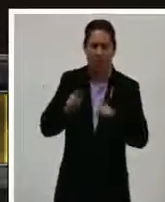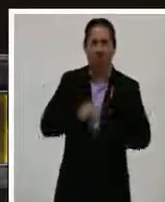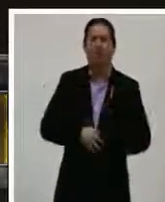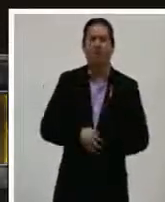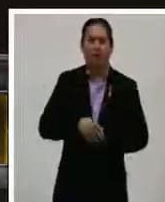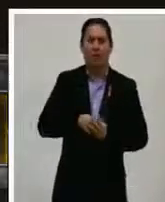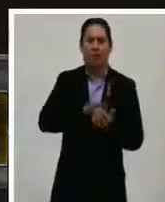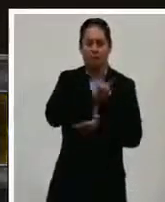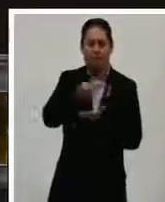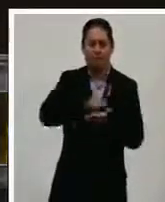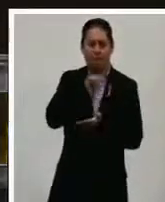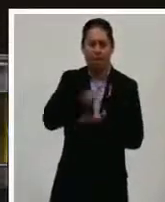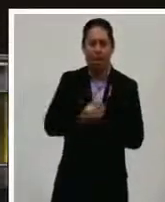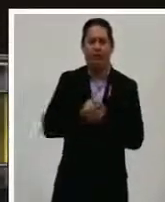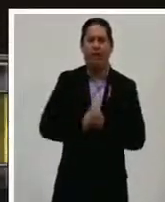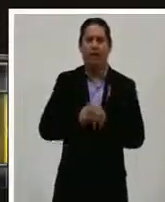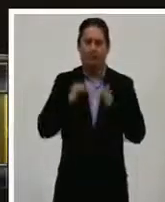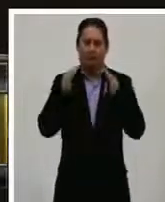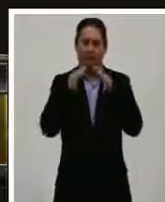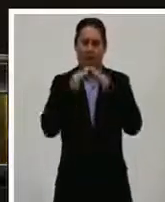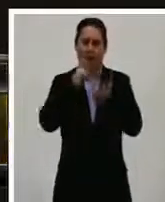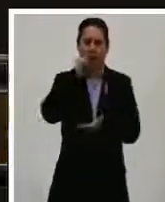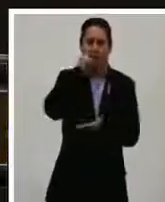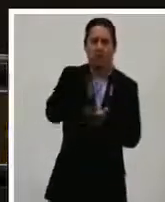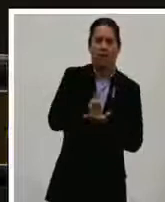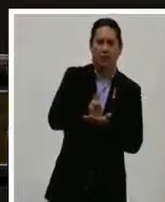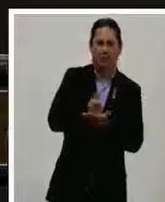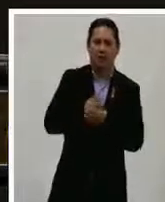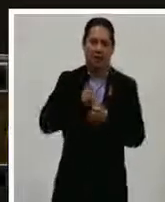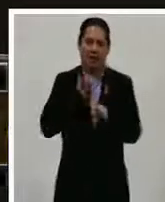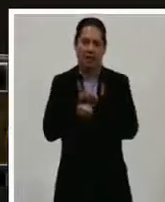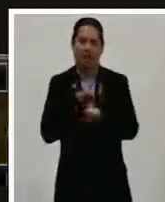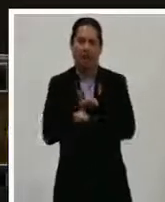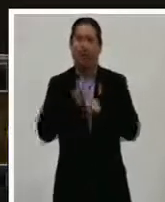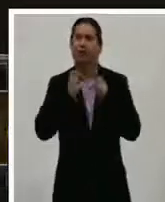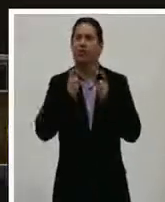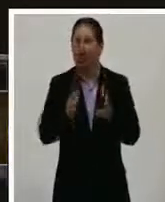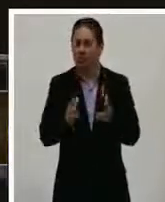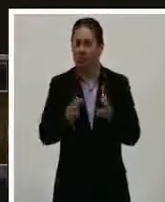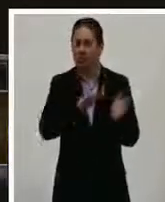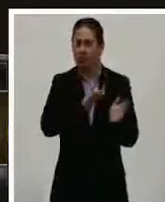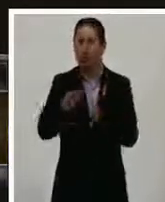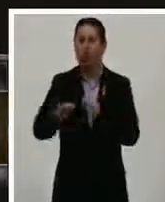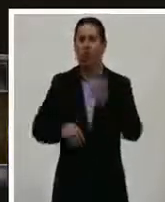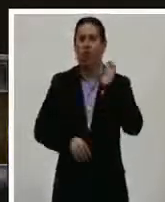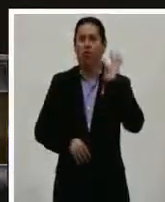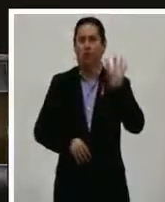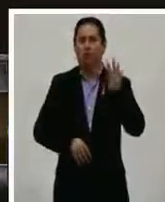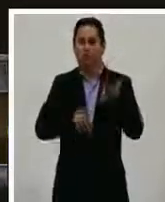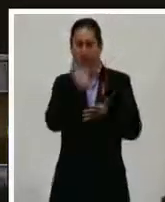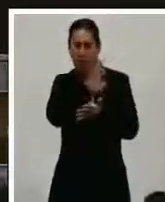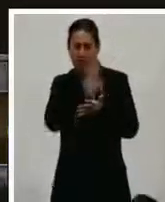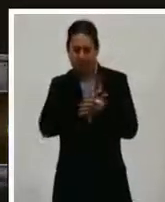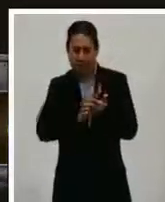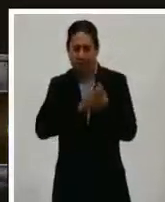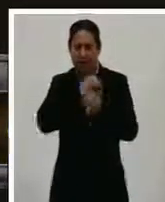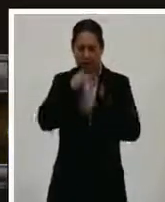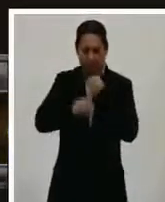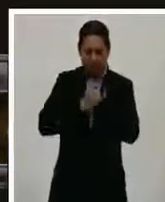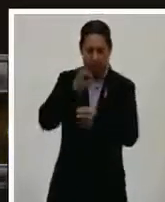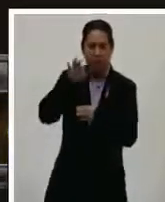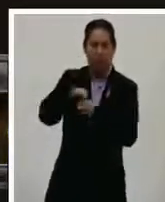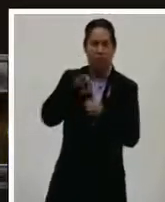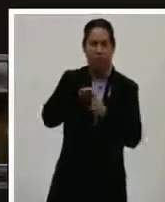de la ley de catastro para el estado de chiapas punto número 4 lectura discusión y votación